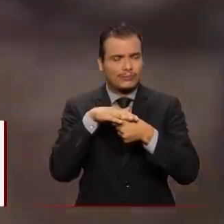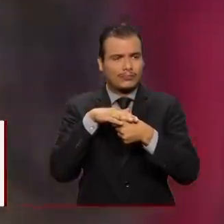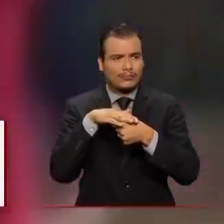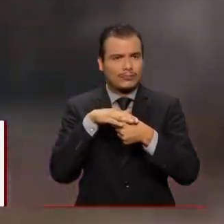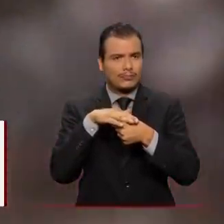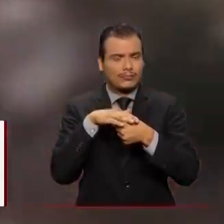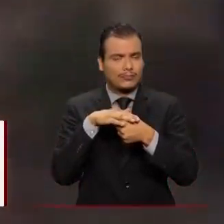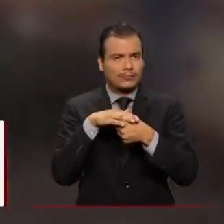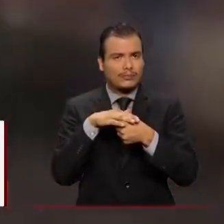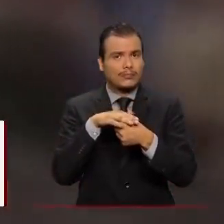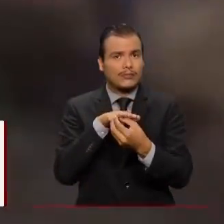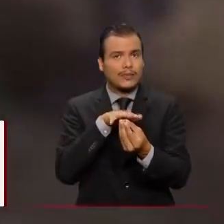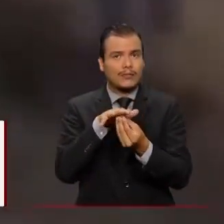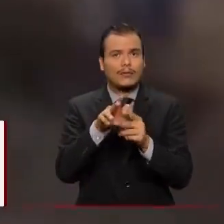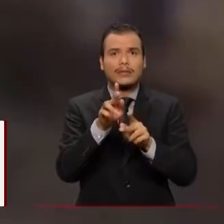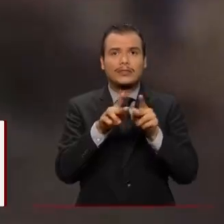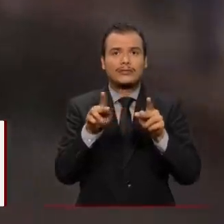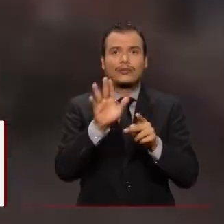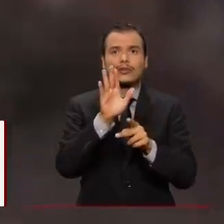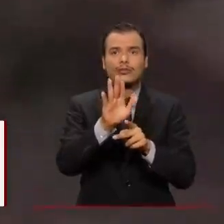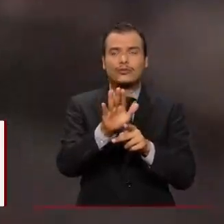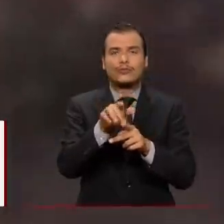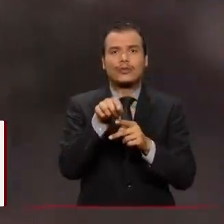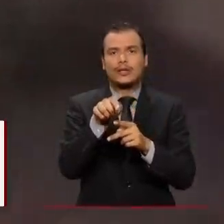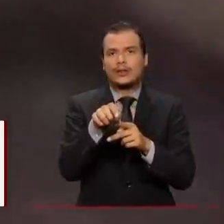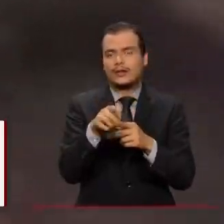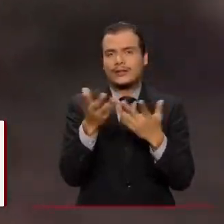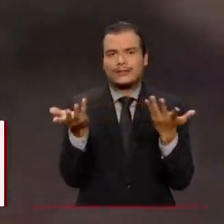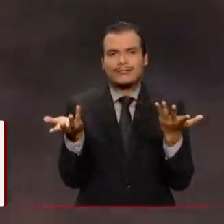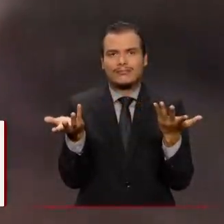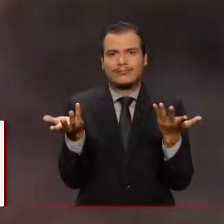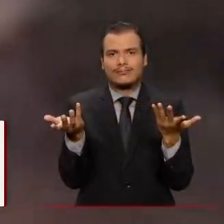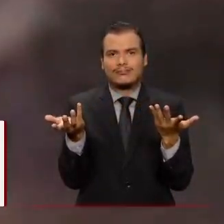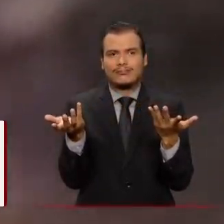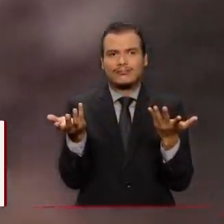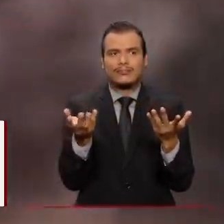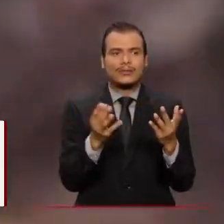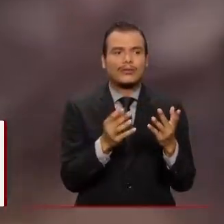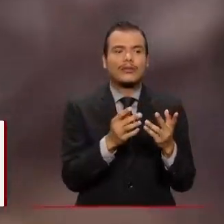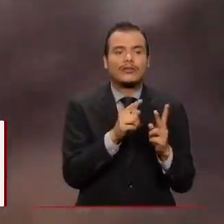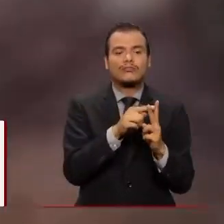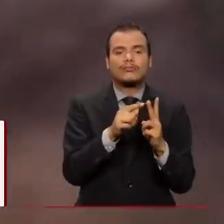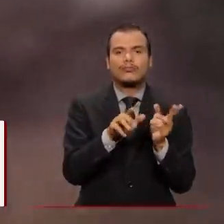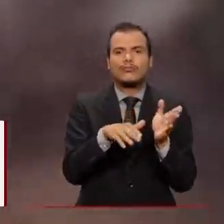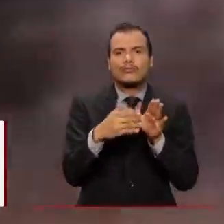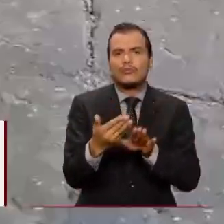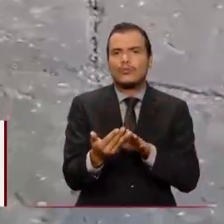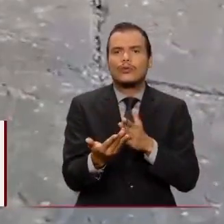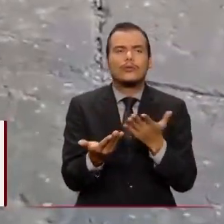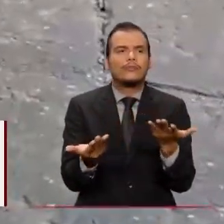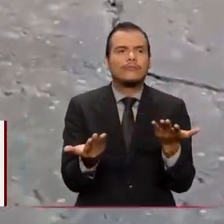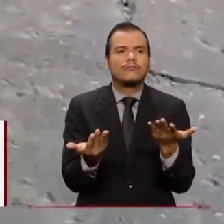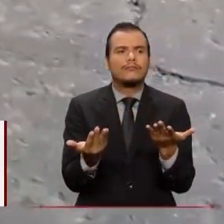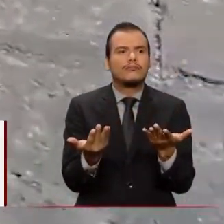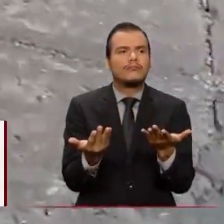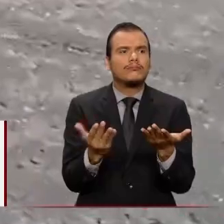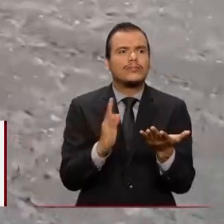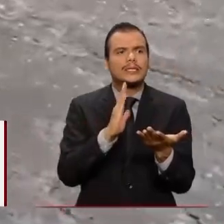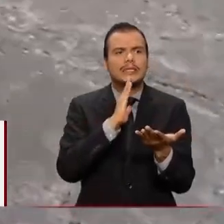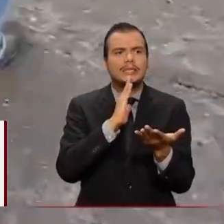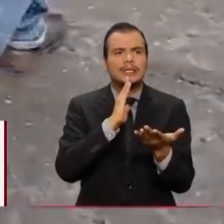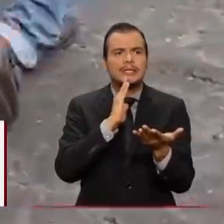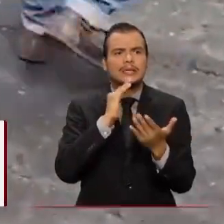la sociedad. Hoy los familiares de las dos víctimas fatales que dejó este accidente se preguntan quién responde por un caso como este y no descartan buscar